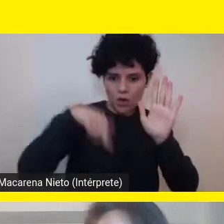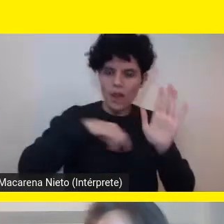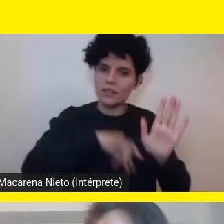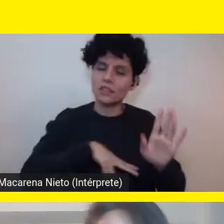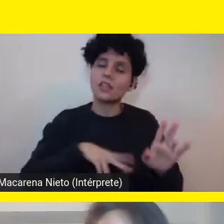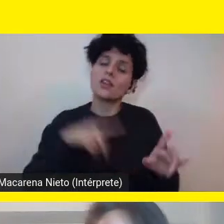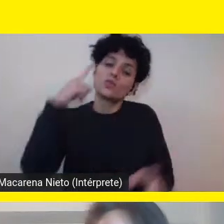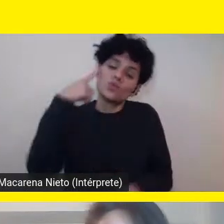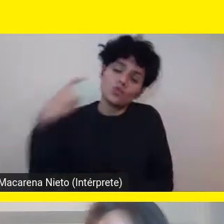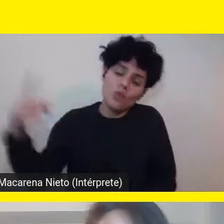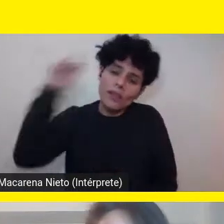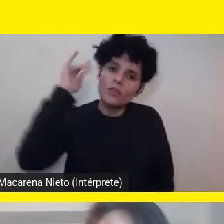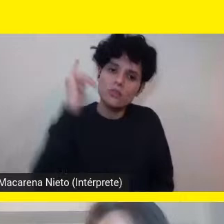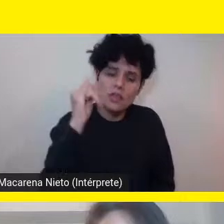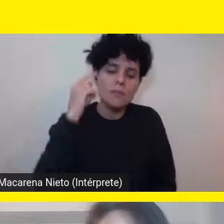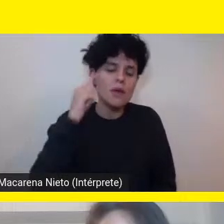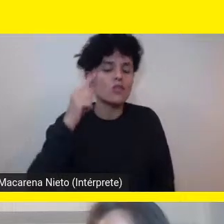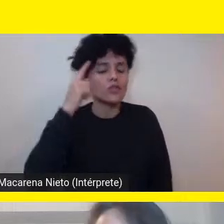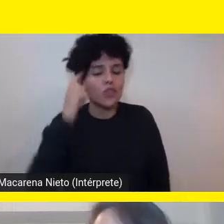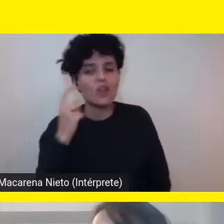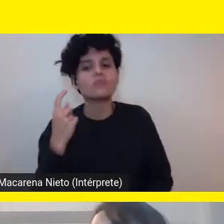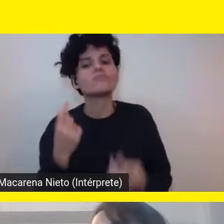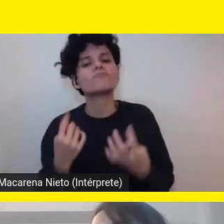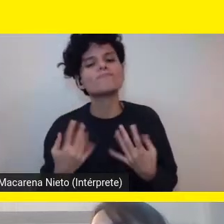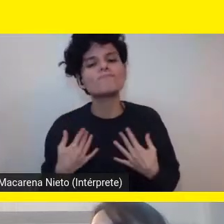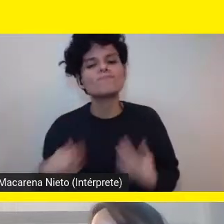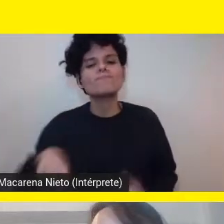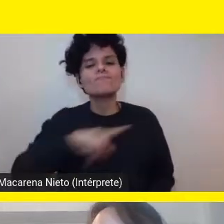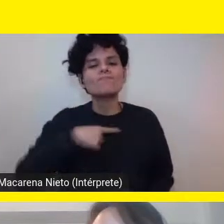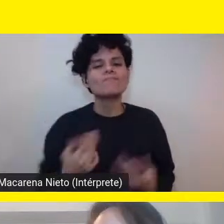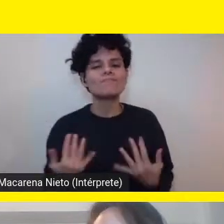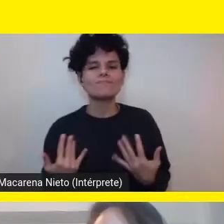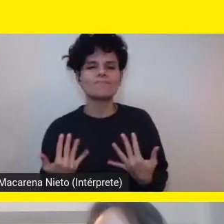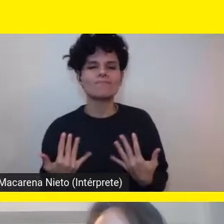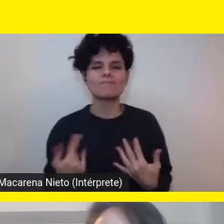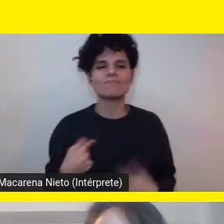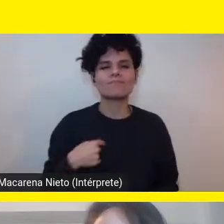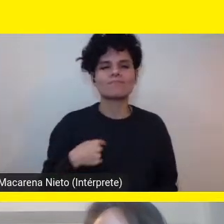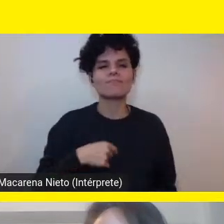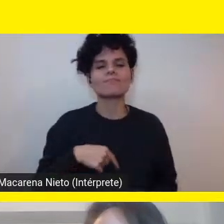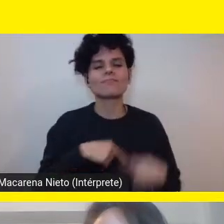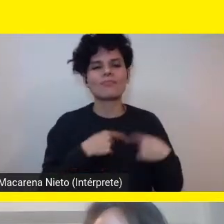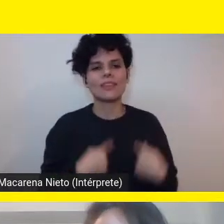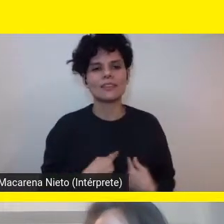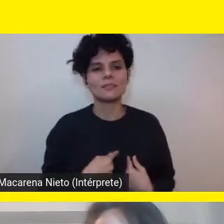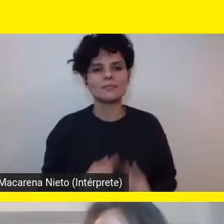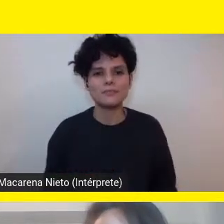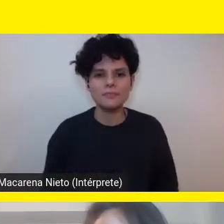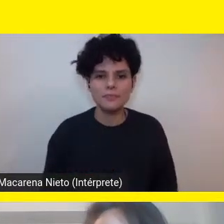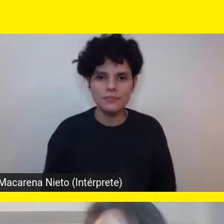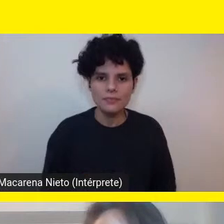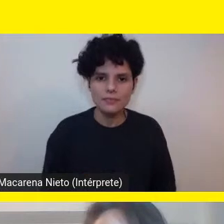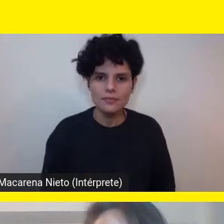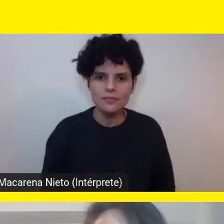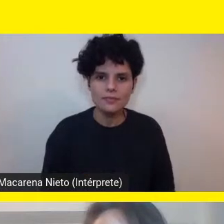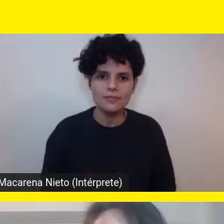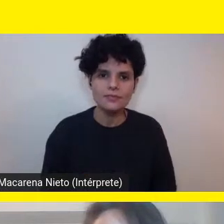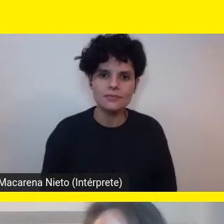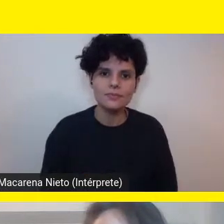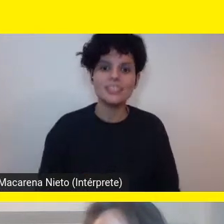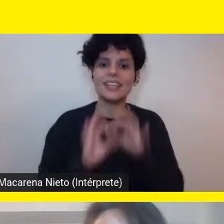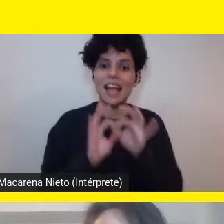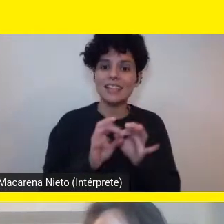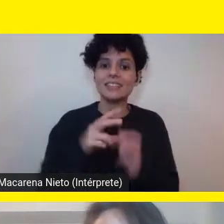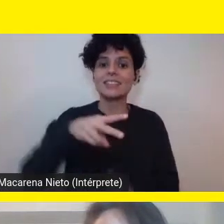anhelamos, creo, todas y todos a que eso pueda ser. Ojalá algún día realidad. Muchas gracias, Francisco.